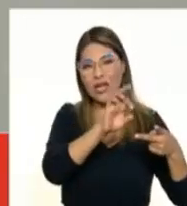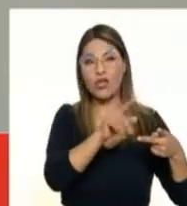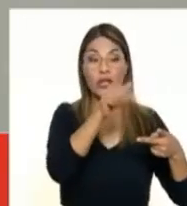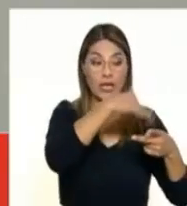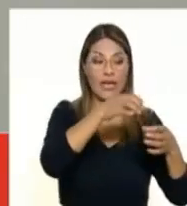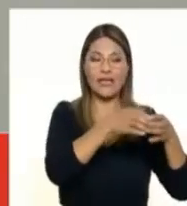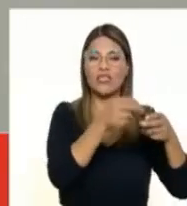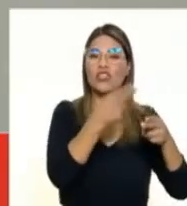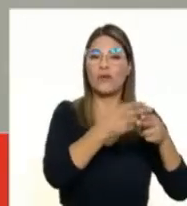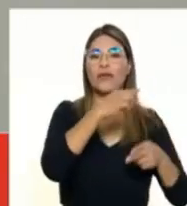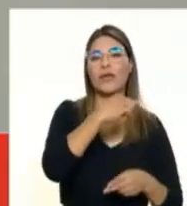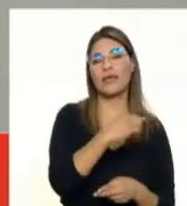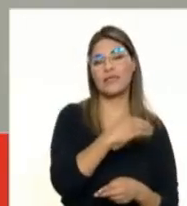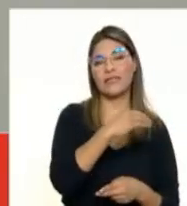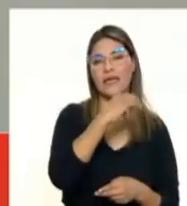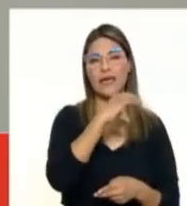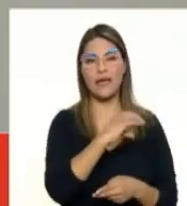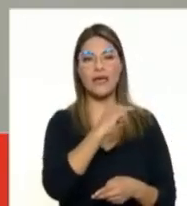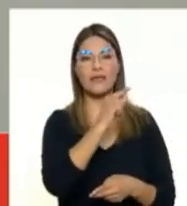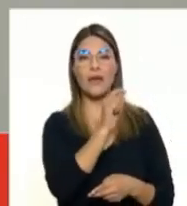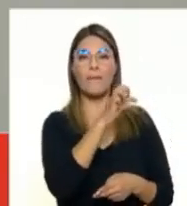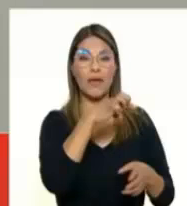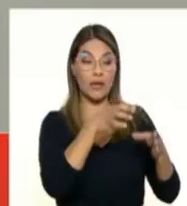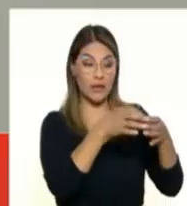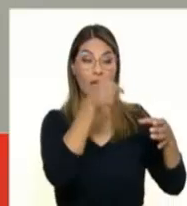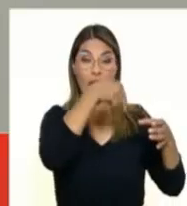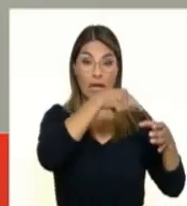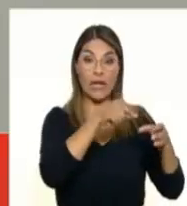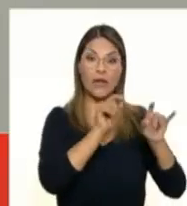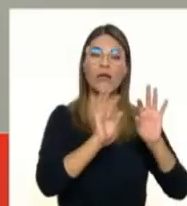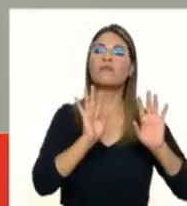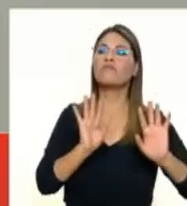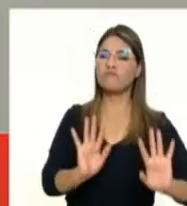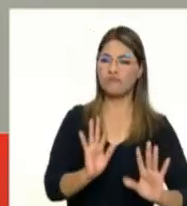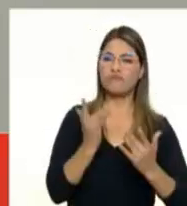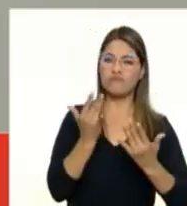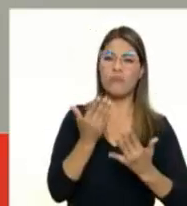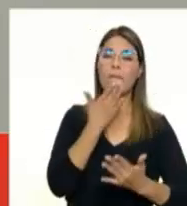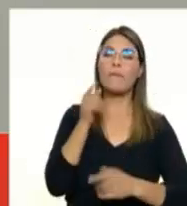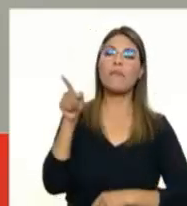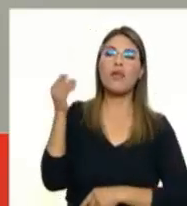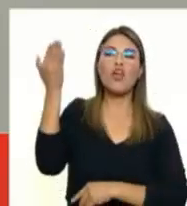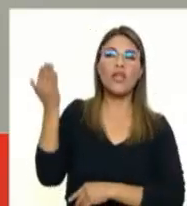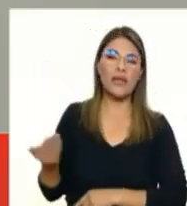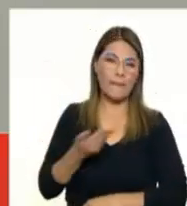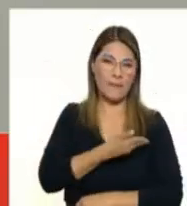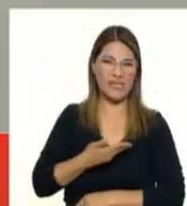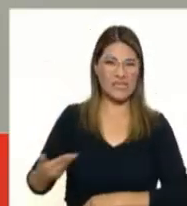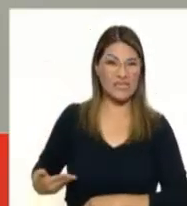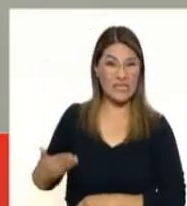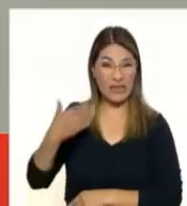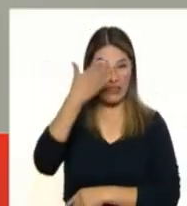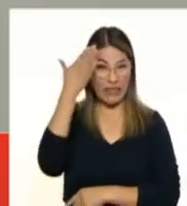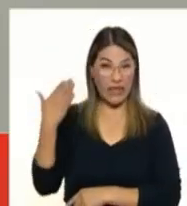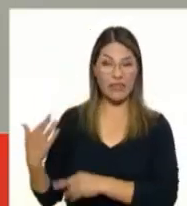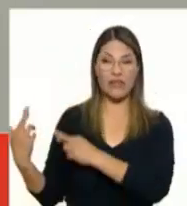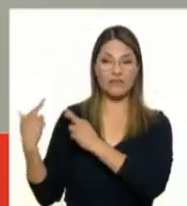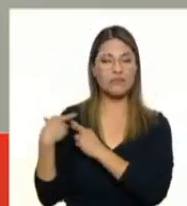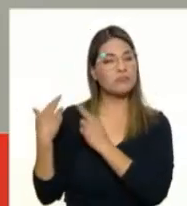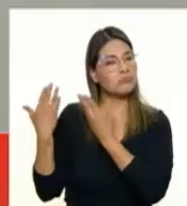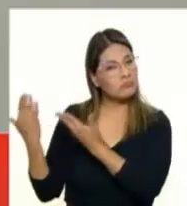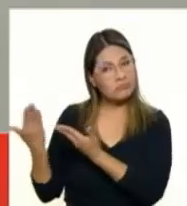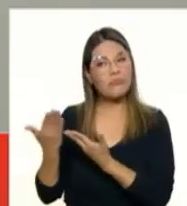CGTP, señalaron que ellos van a esperar que sea el Ejecutivo, el gobierno, quien dé, digamos,